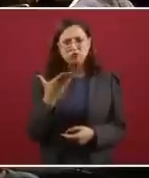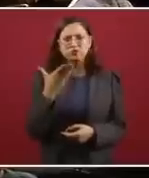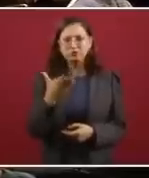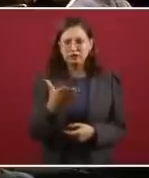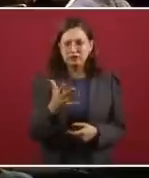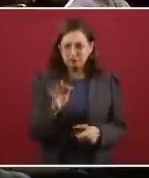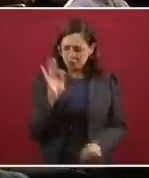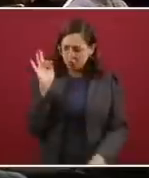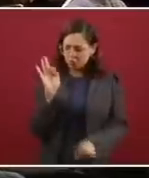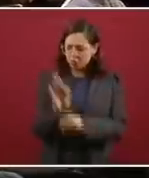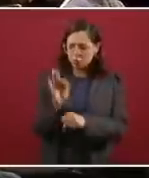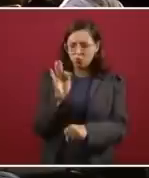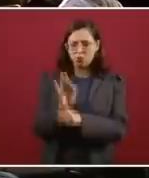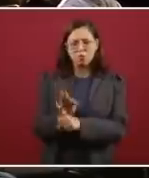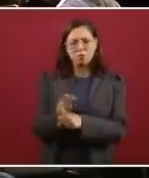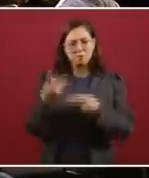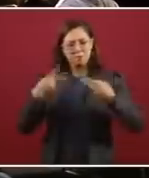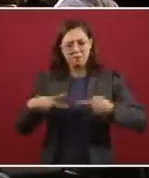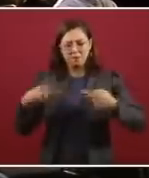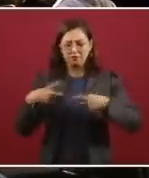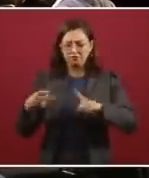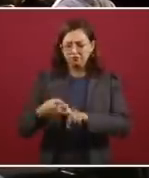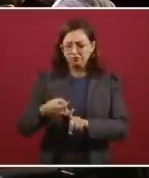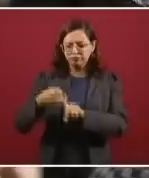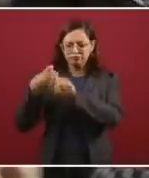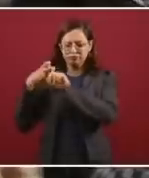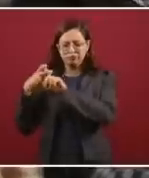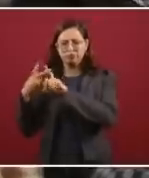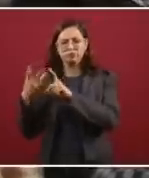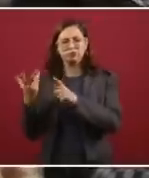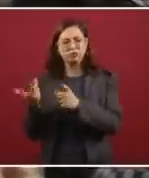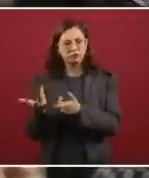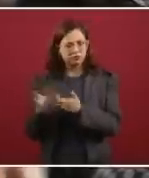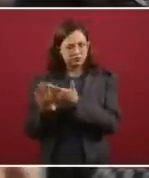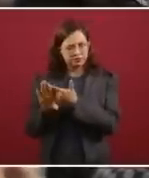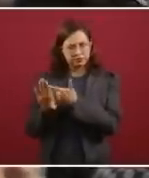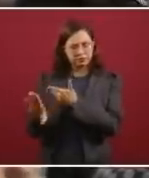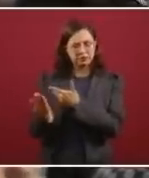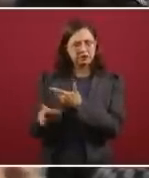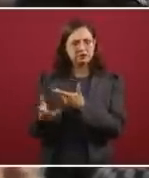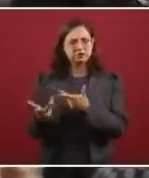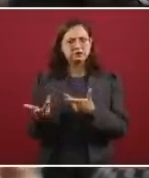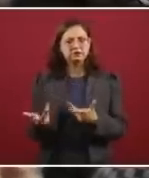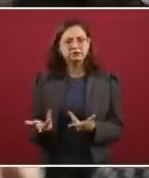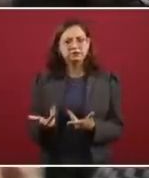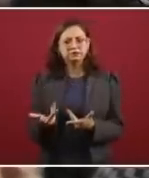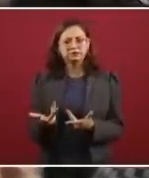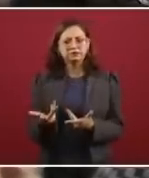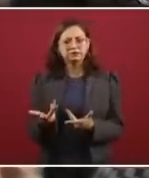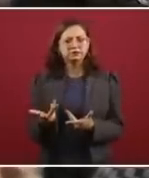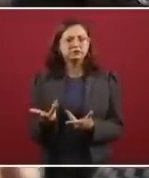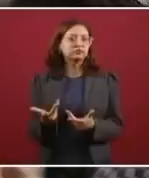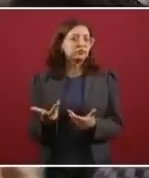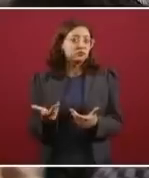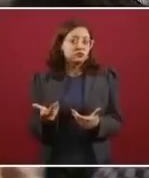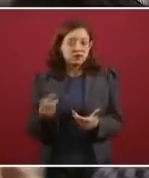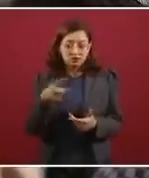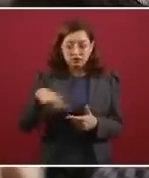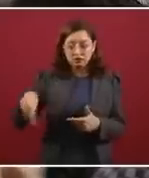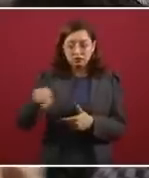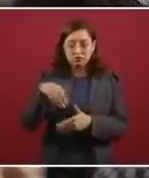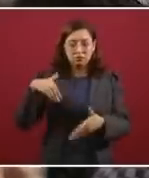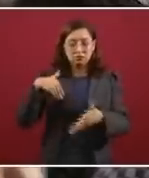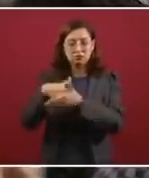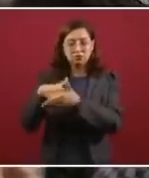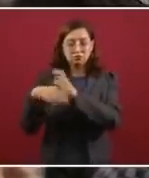detener esta ola de secuestros de inmigrantes y por qué por lo menos no pone seguridad en las